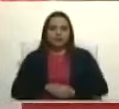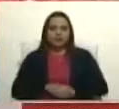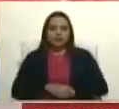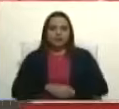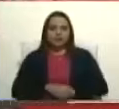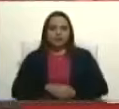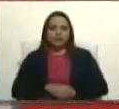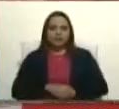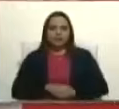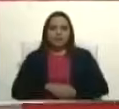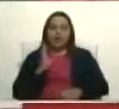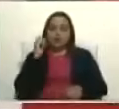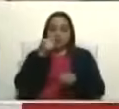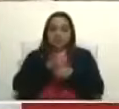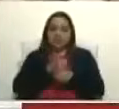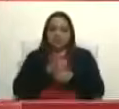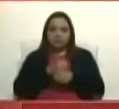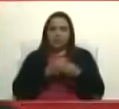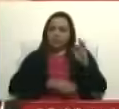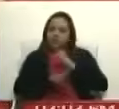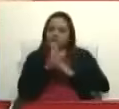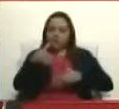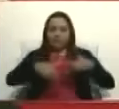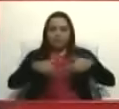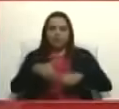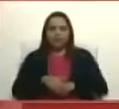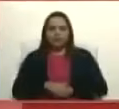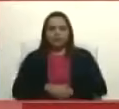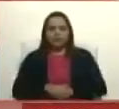con confianza salieron a votar.